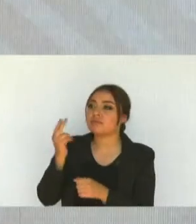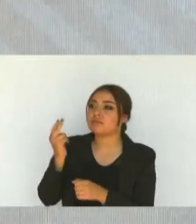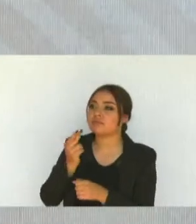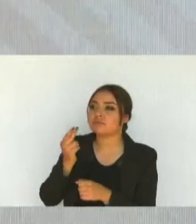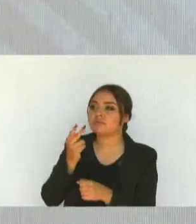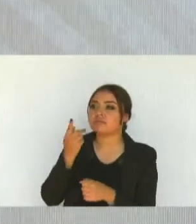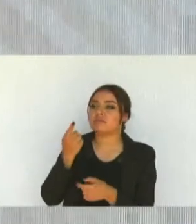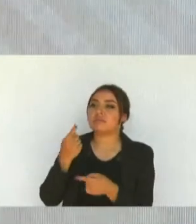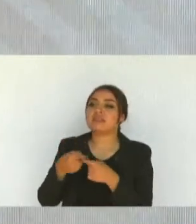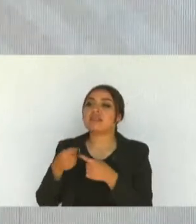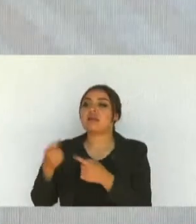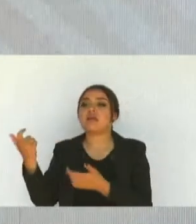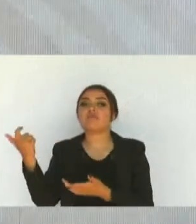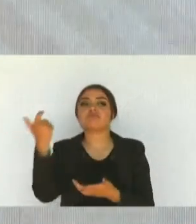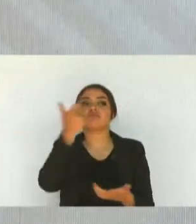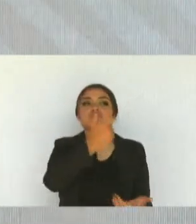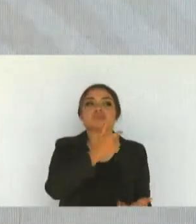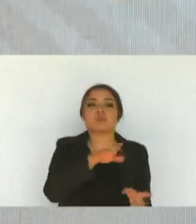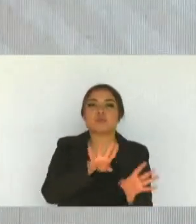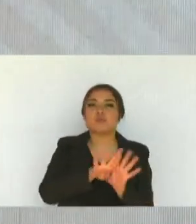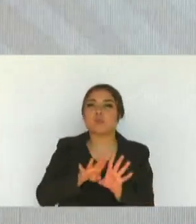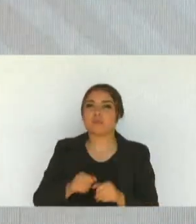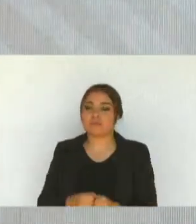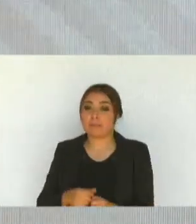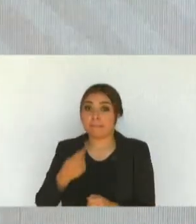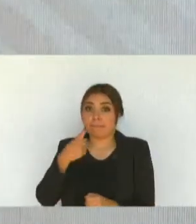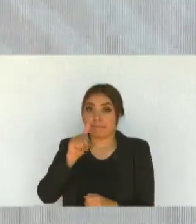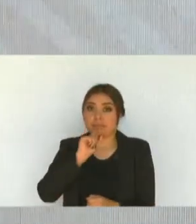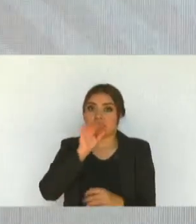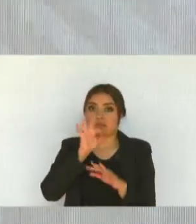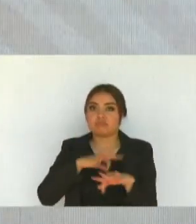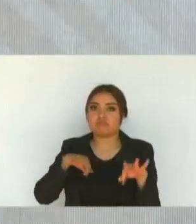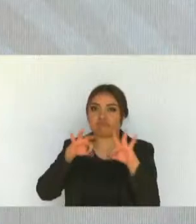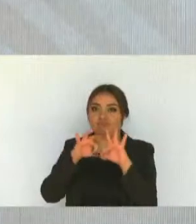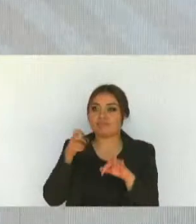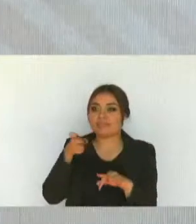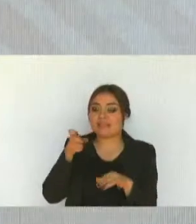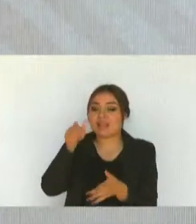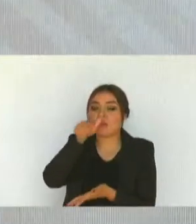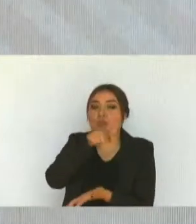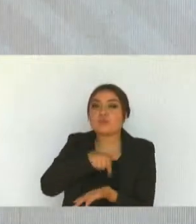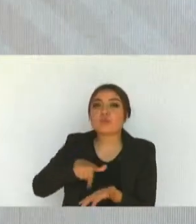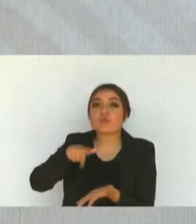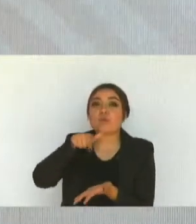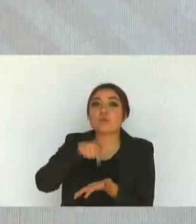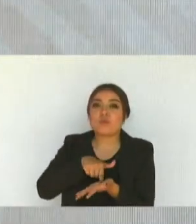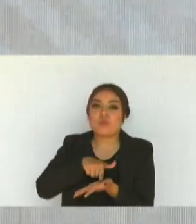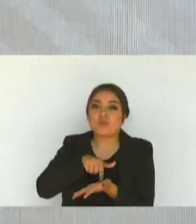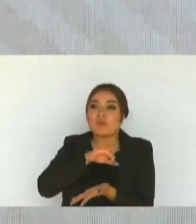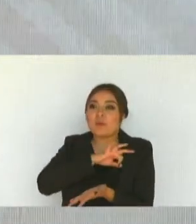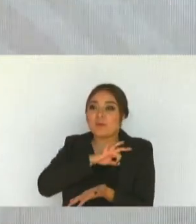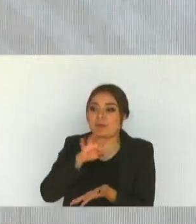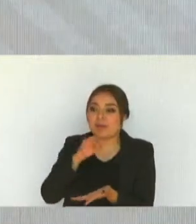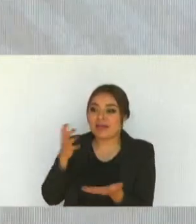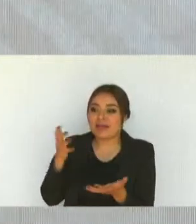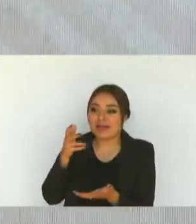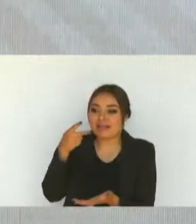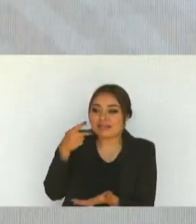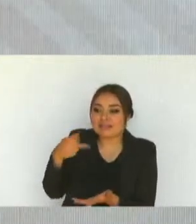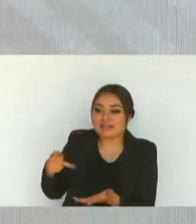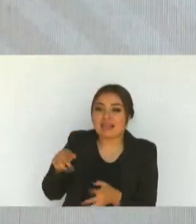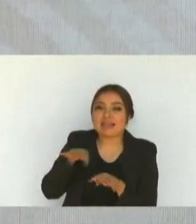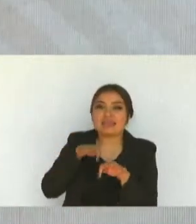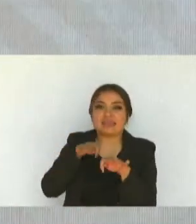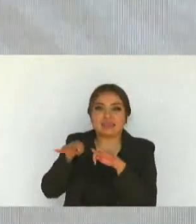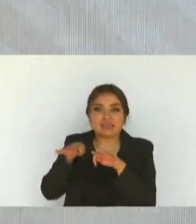inversionista, pero sobre todo también un entorno favorable y de trabajo en